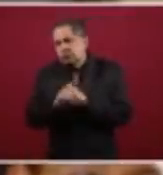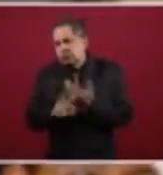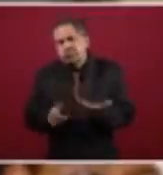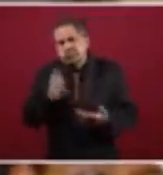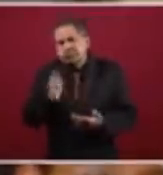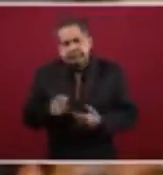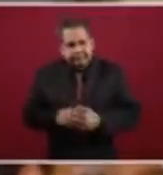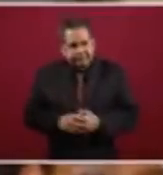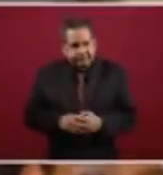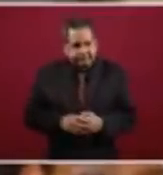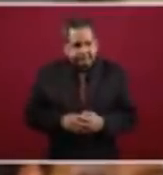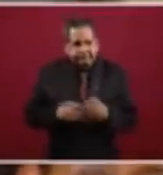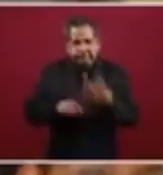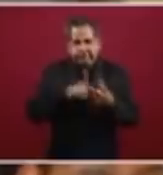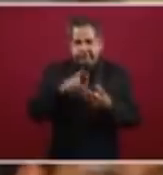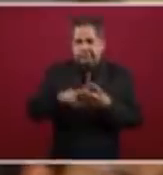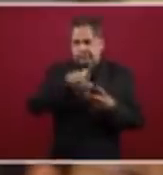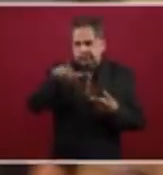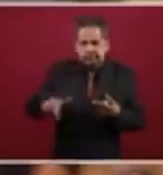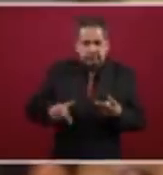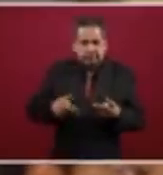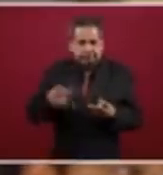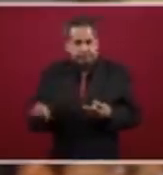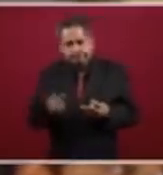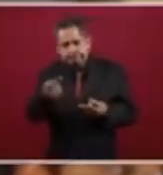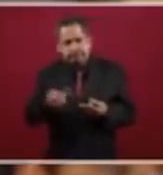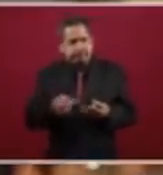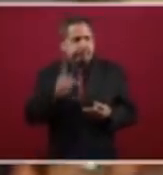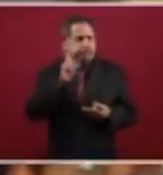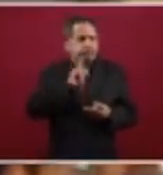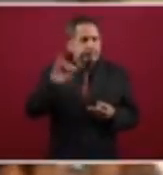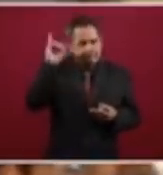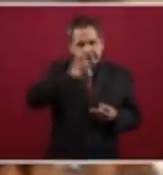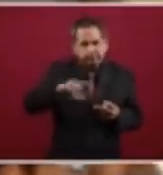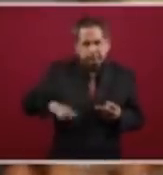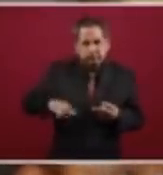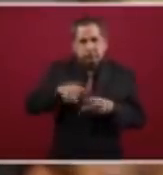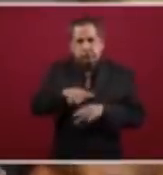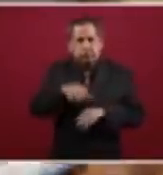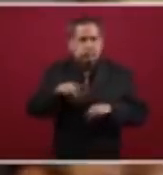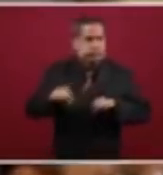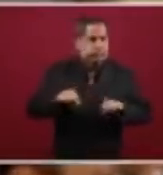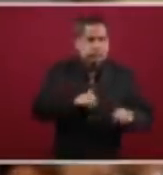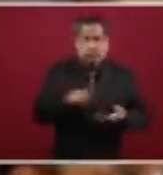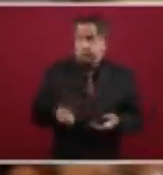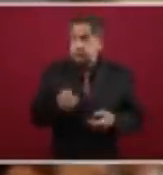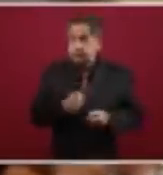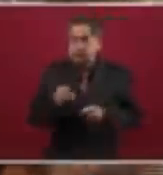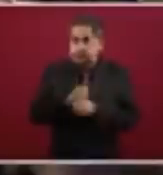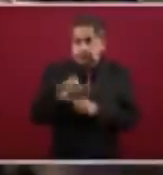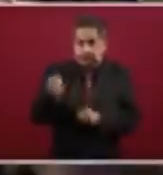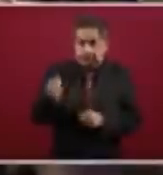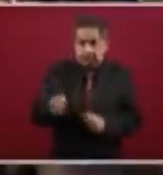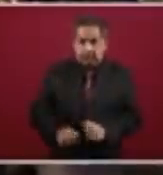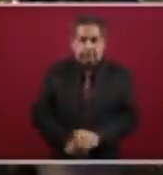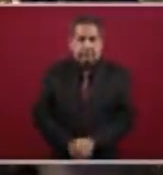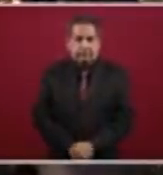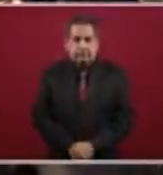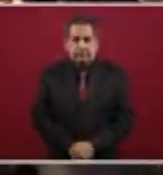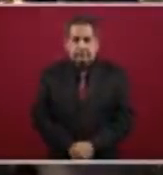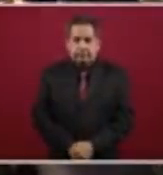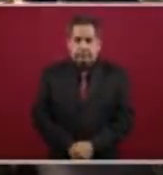si en un rato me permite la jefa de gobierno hacerle una pregunta sobre los sismos, ya que estamos en septiembre. De una